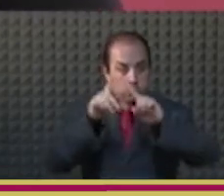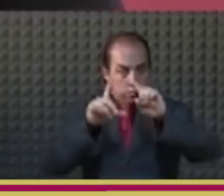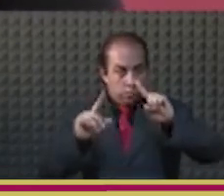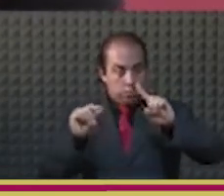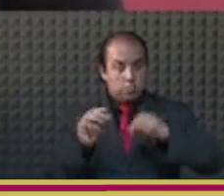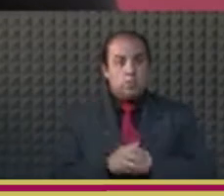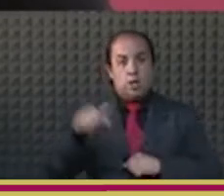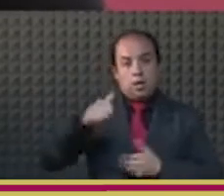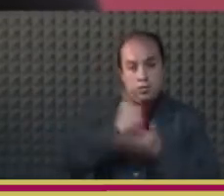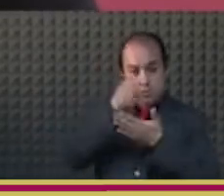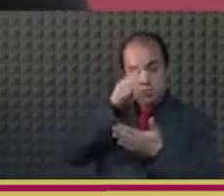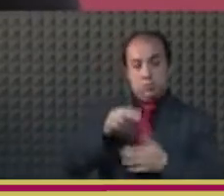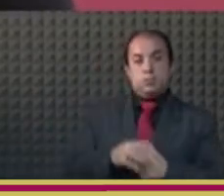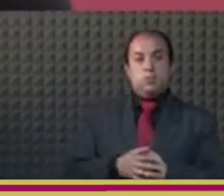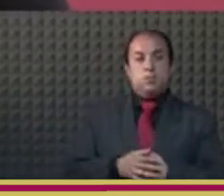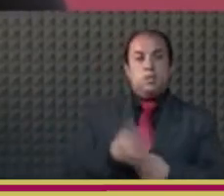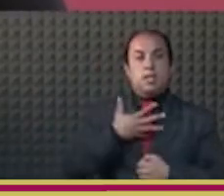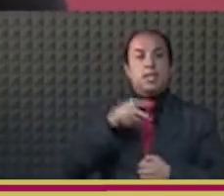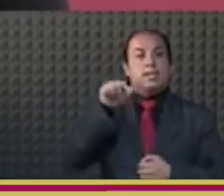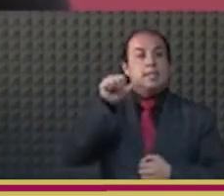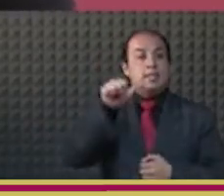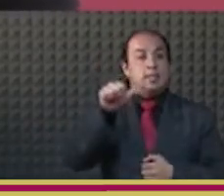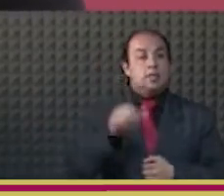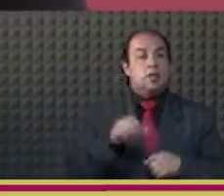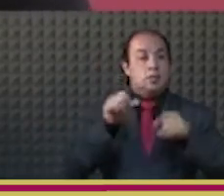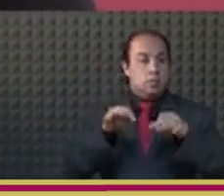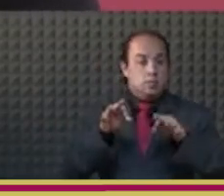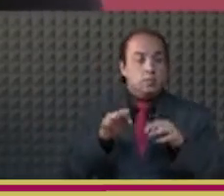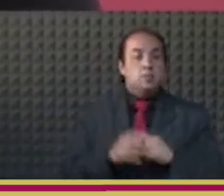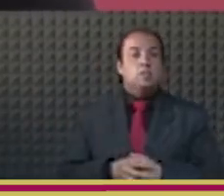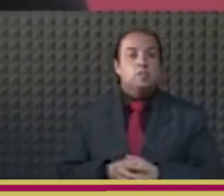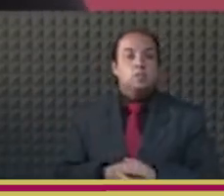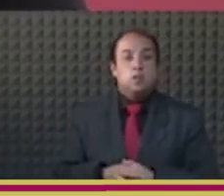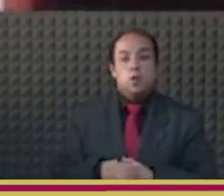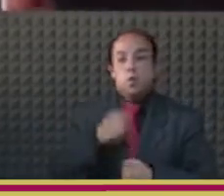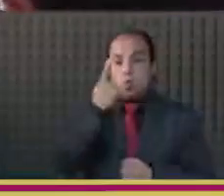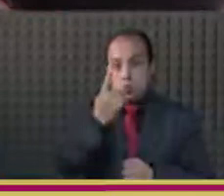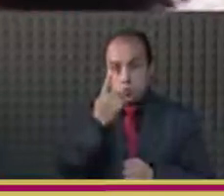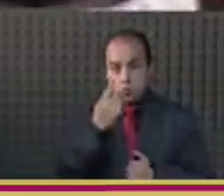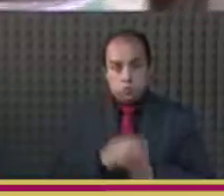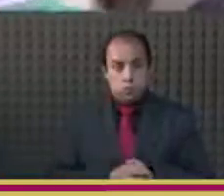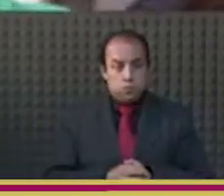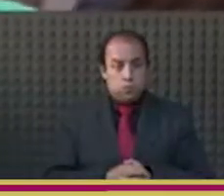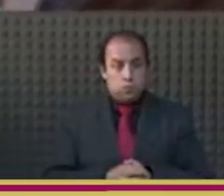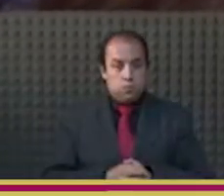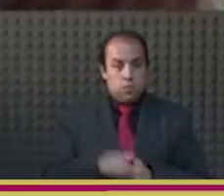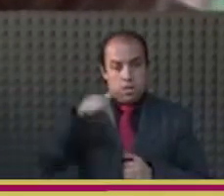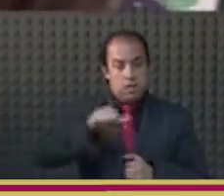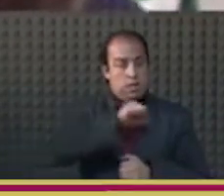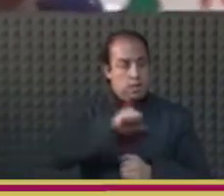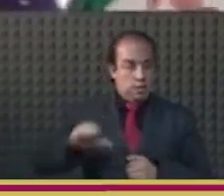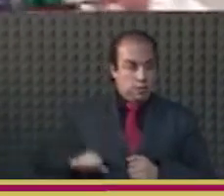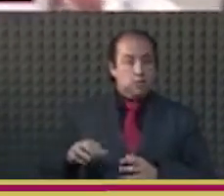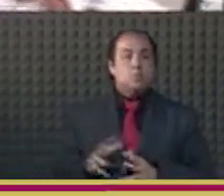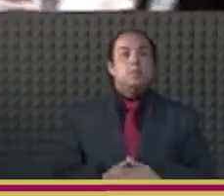país. Aquí en la Ciudad de México hay 16 oficinas, una precisamente en esta